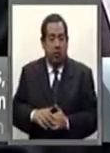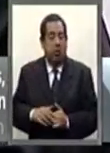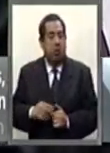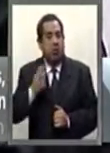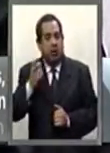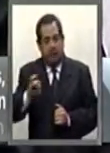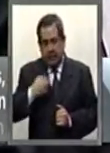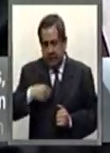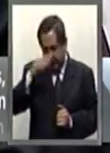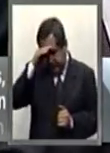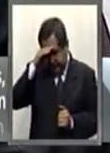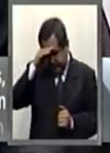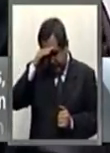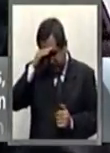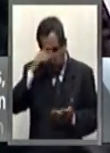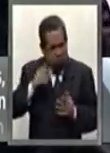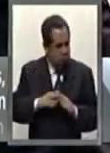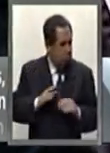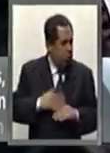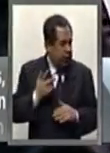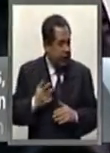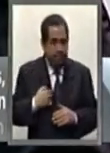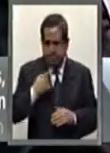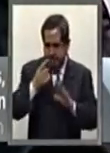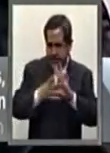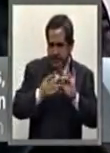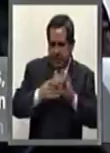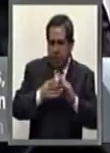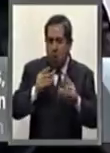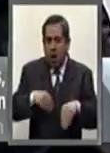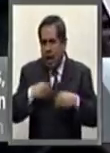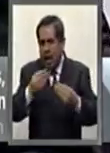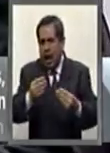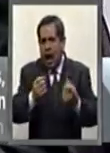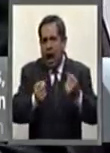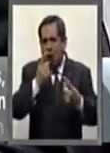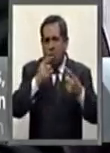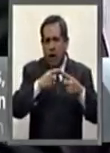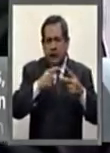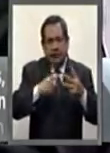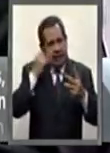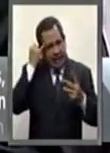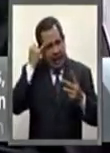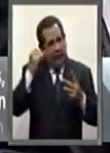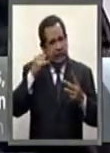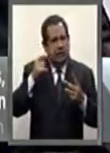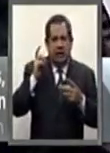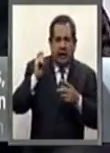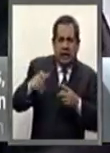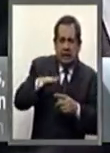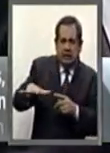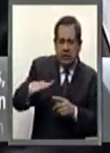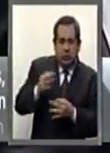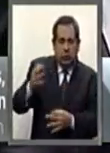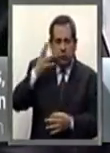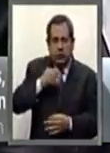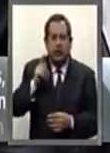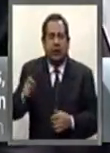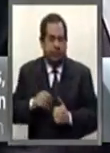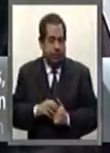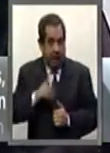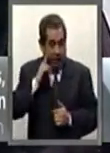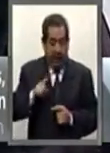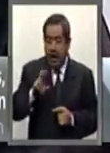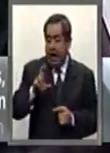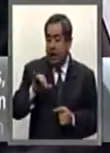razonar el sentido de nuestro voto, permítanme compartirles algunos de los principales atractivos que tienen estos municipios. En el